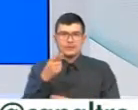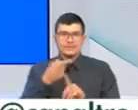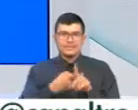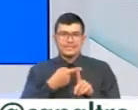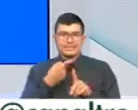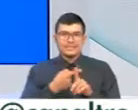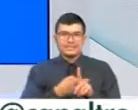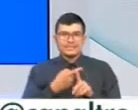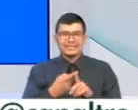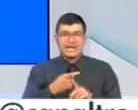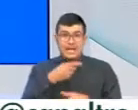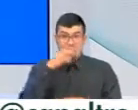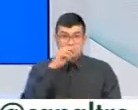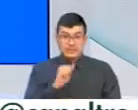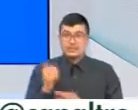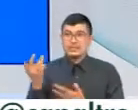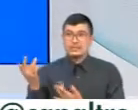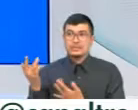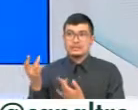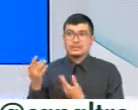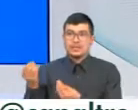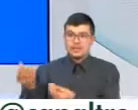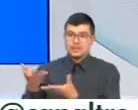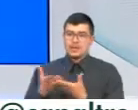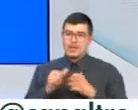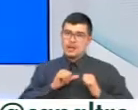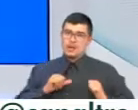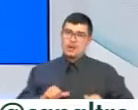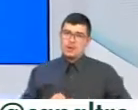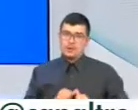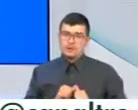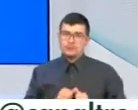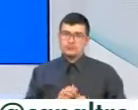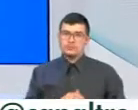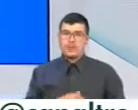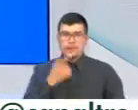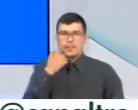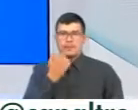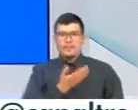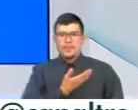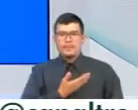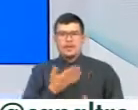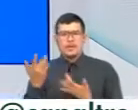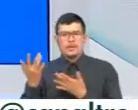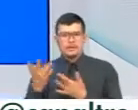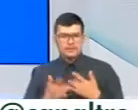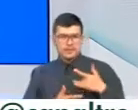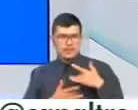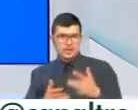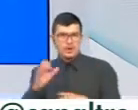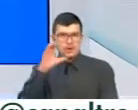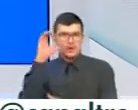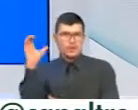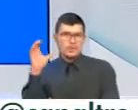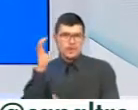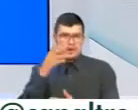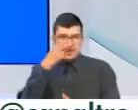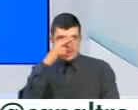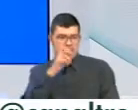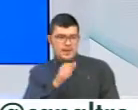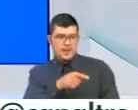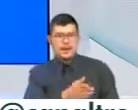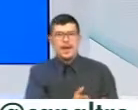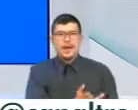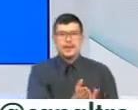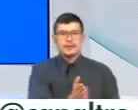para reemplazar su corazón que se niega a seguir latiendo. Sus padres esperan la solidaridad de los colombianos para que su hija siga con vida. Esta